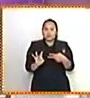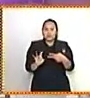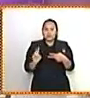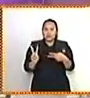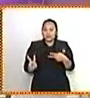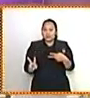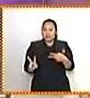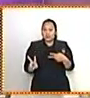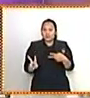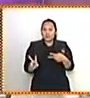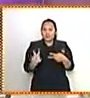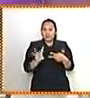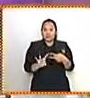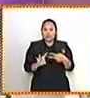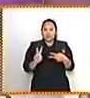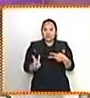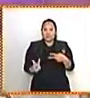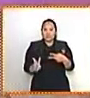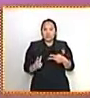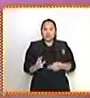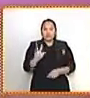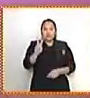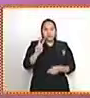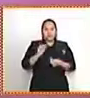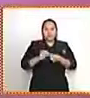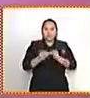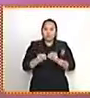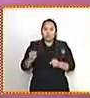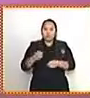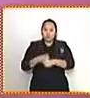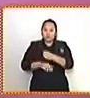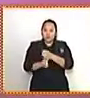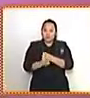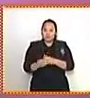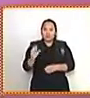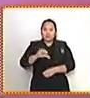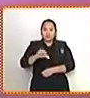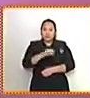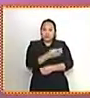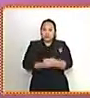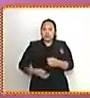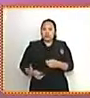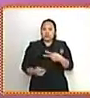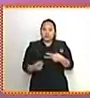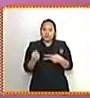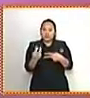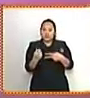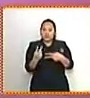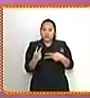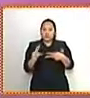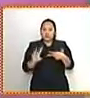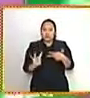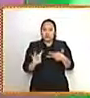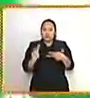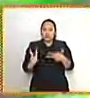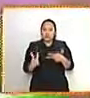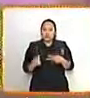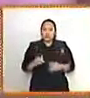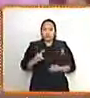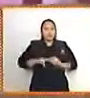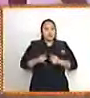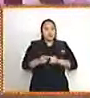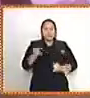2, segundo número ganador, 82. Los dos números premiados para esta tarde, 12 y 82. Amigos, y culminamos